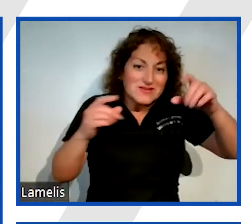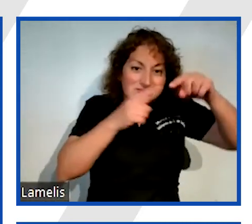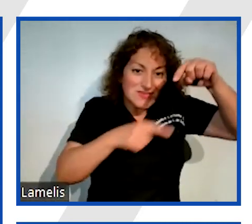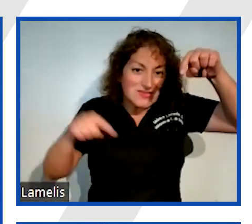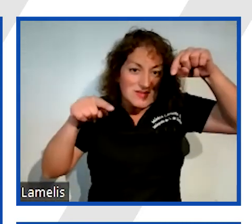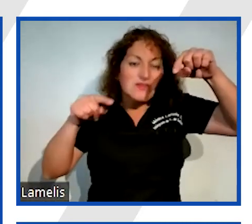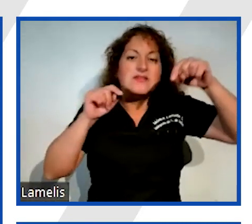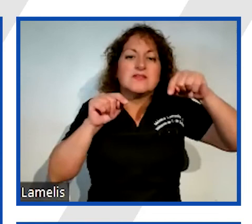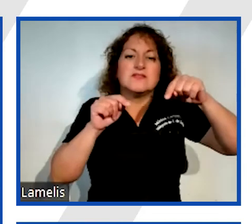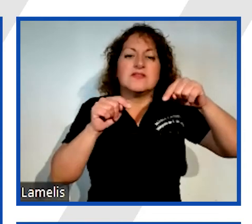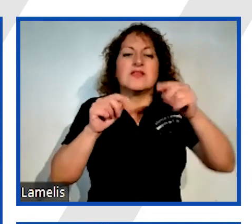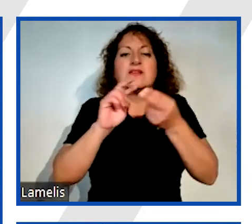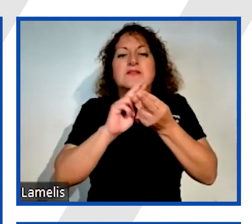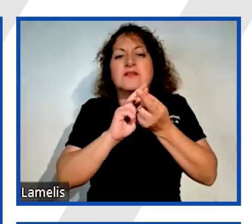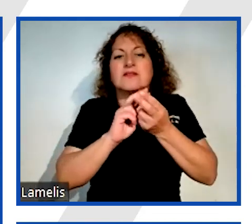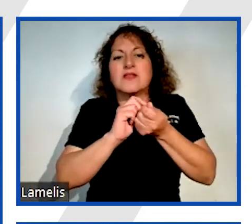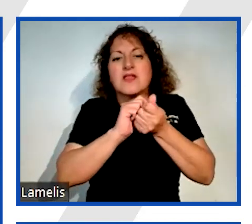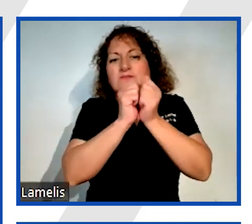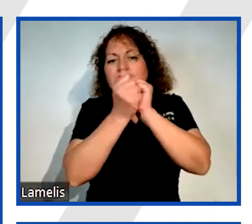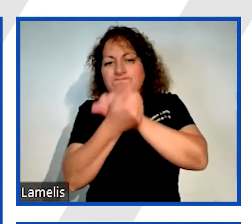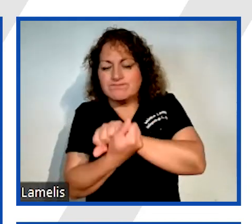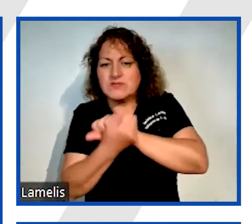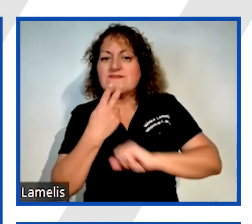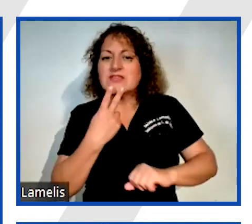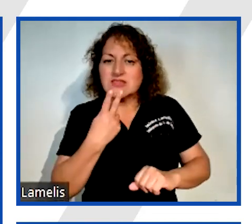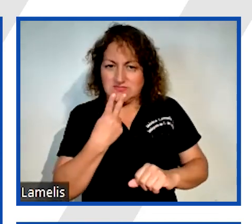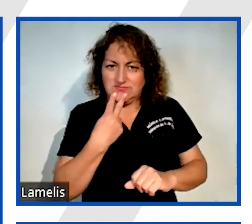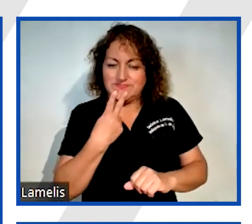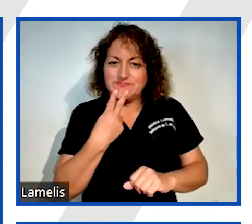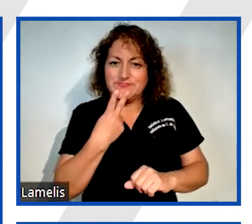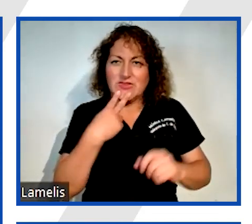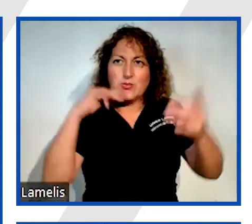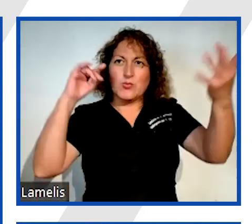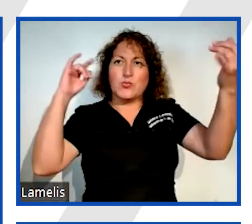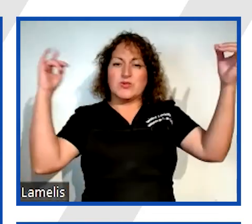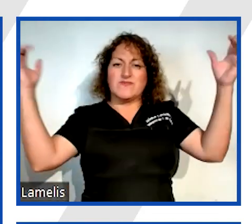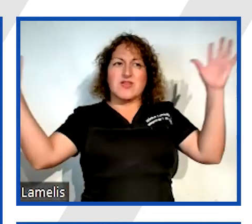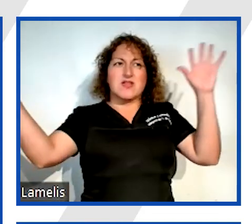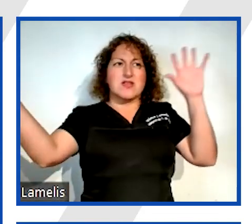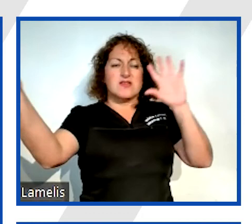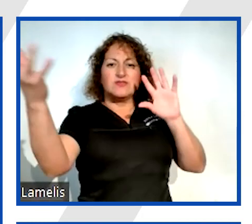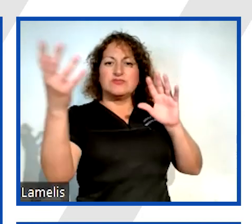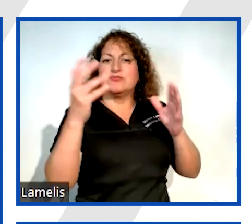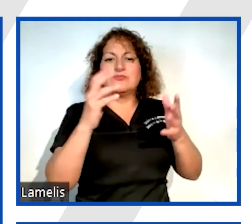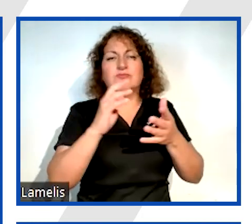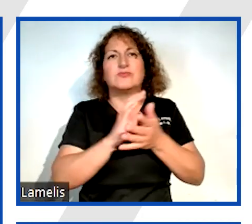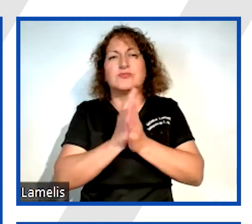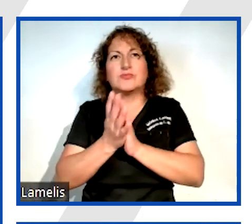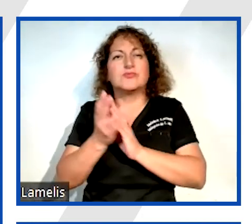es la evolución de la vida el tiempo en el que más se demoró el universo verdad en hacer fue crear la vida